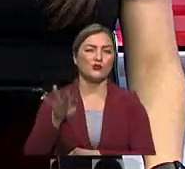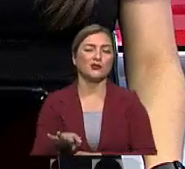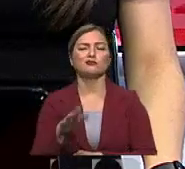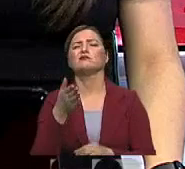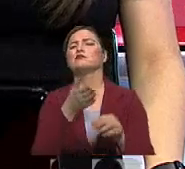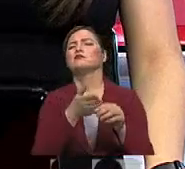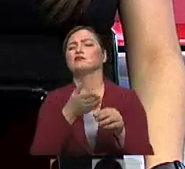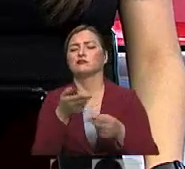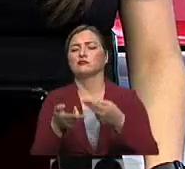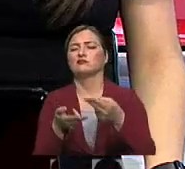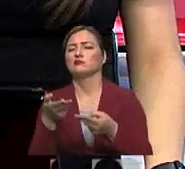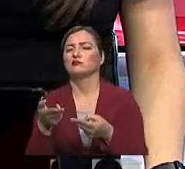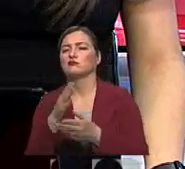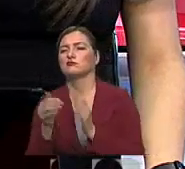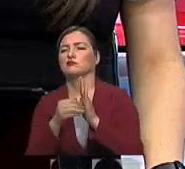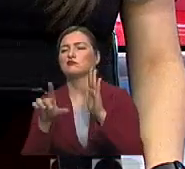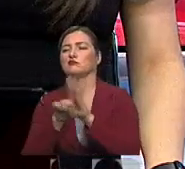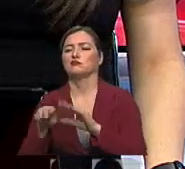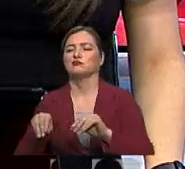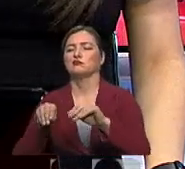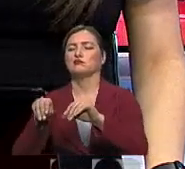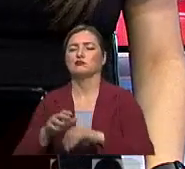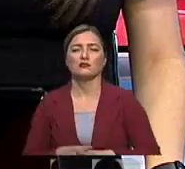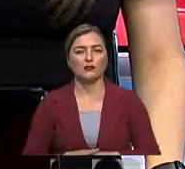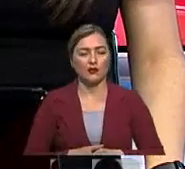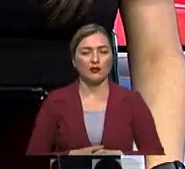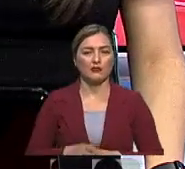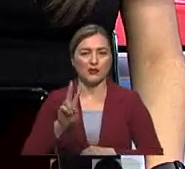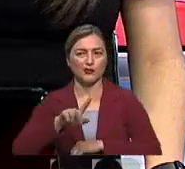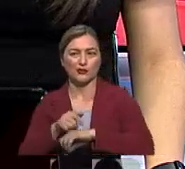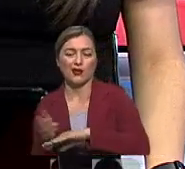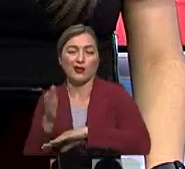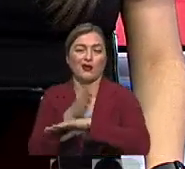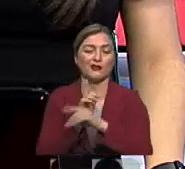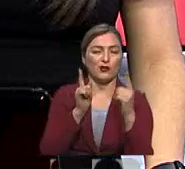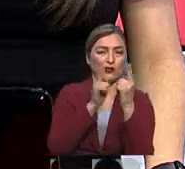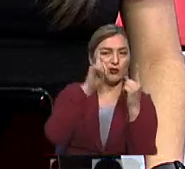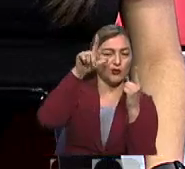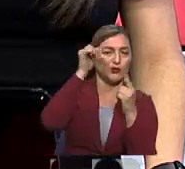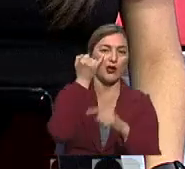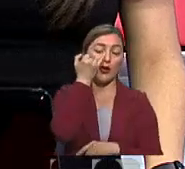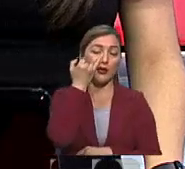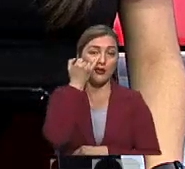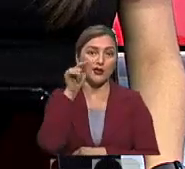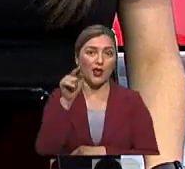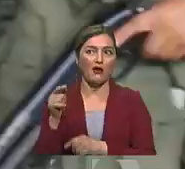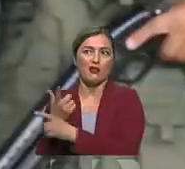tráfico de tierras. La libertad de Vargas se produce 24 horas antes de un nuevo encuentro entre el gobierno y la